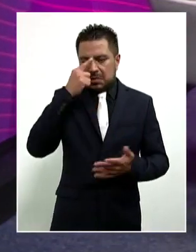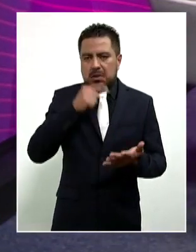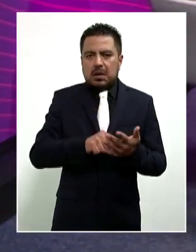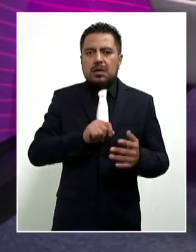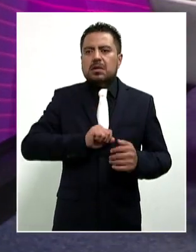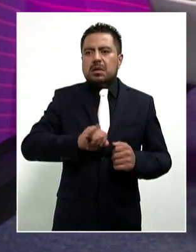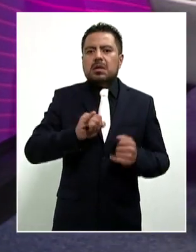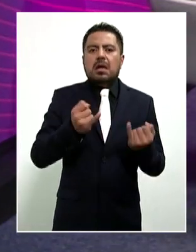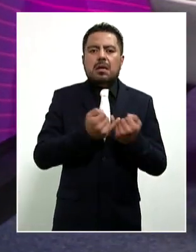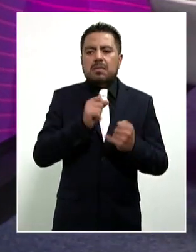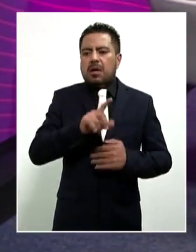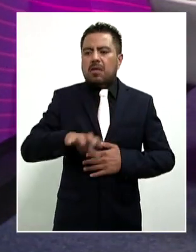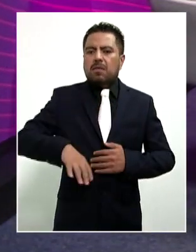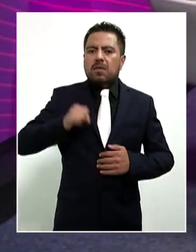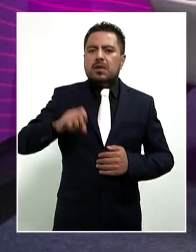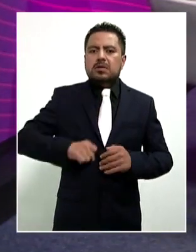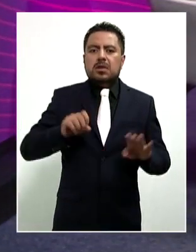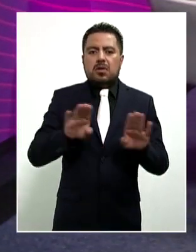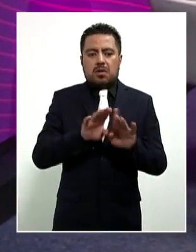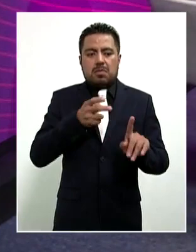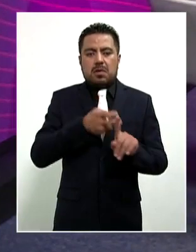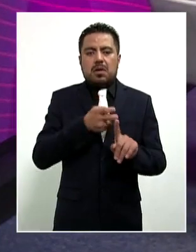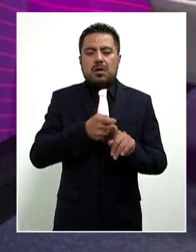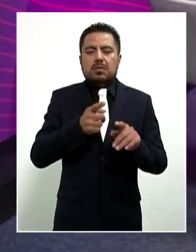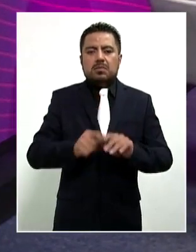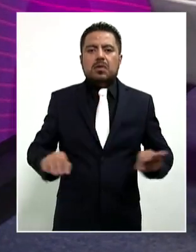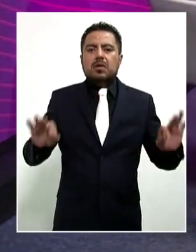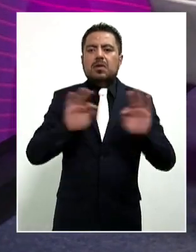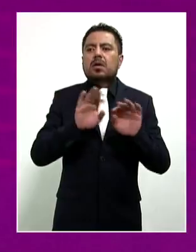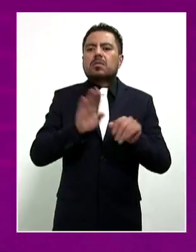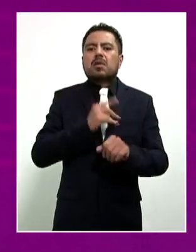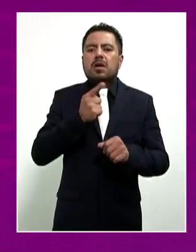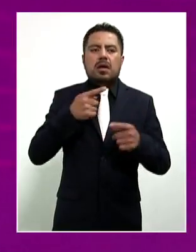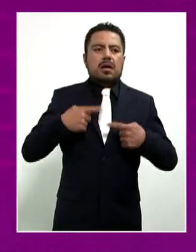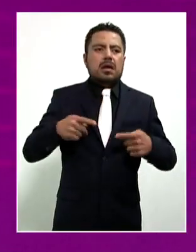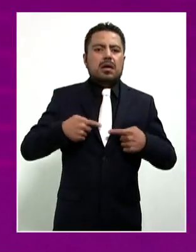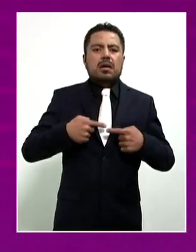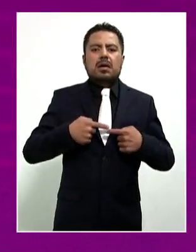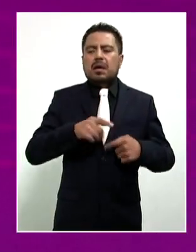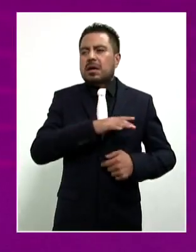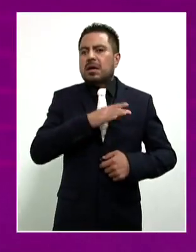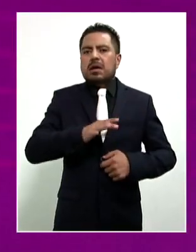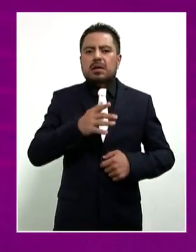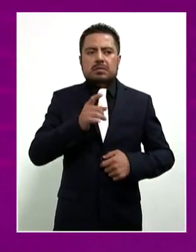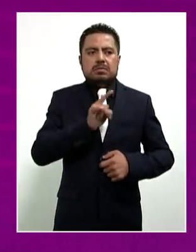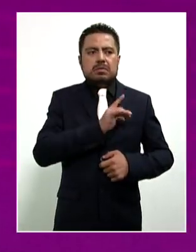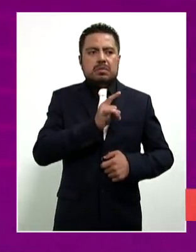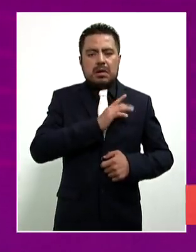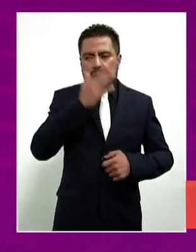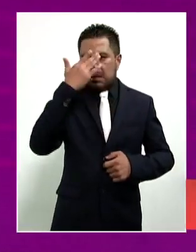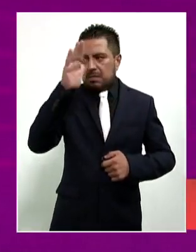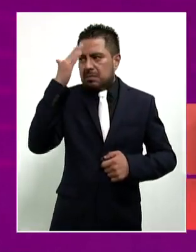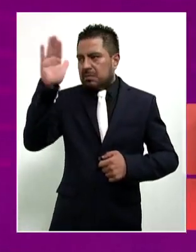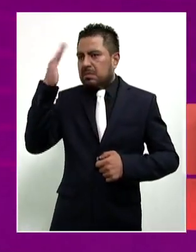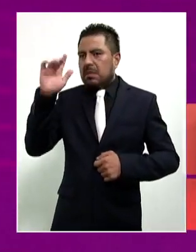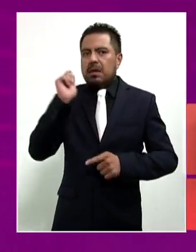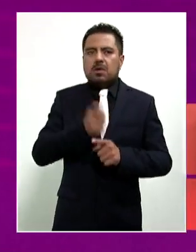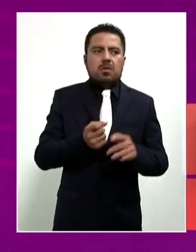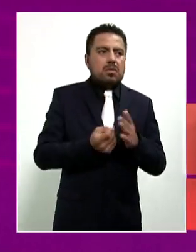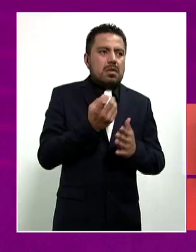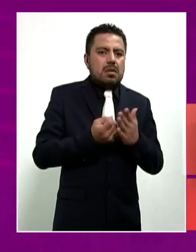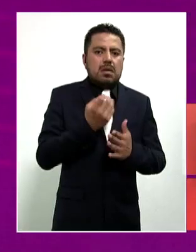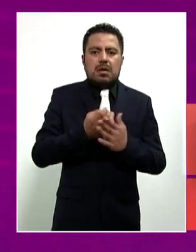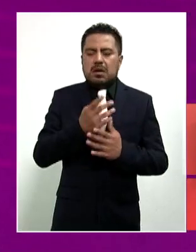creo que también los esfuerzos como este es muy importante porque la gente en general le tiene miedo a lo desconocido, no sabe en